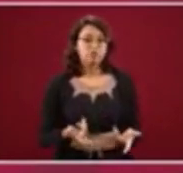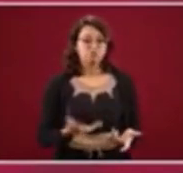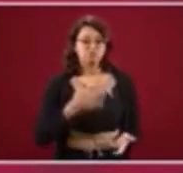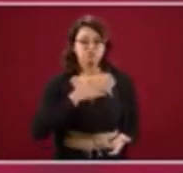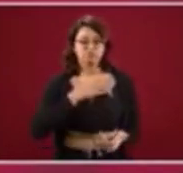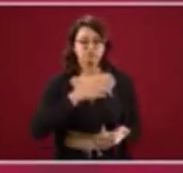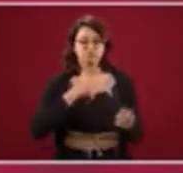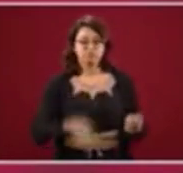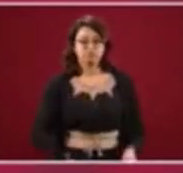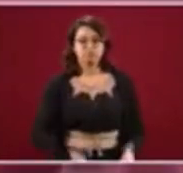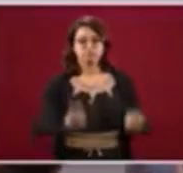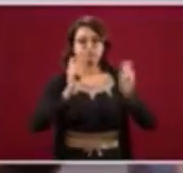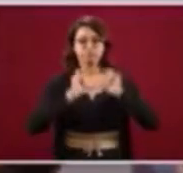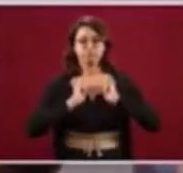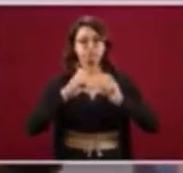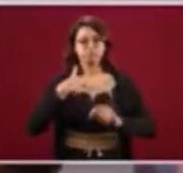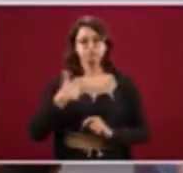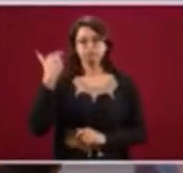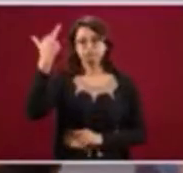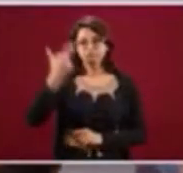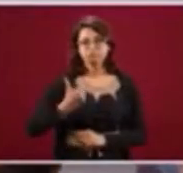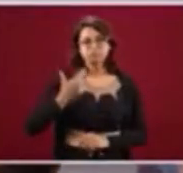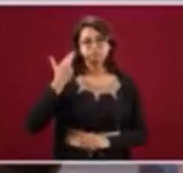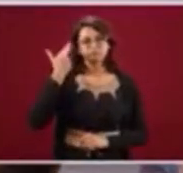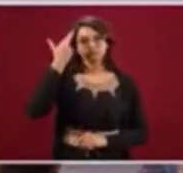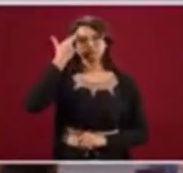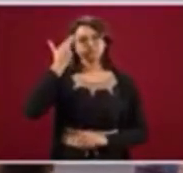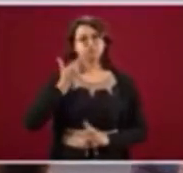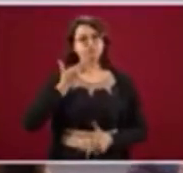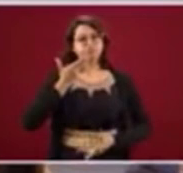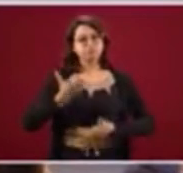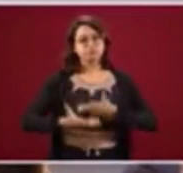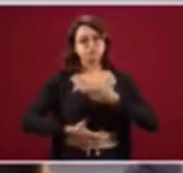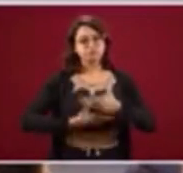Autonombró Alteza Serenísima,